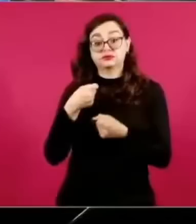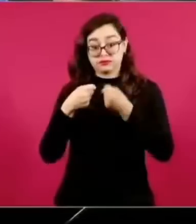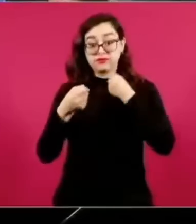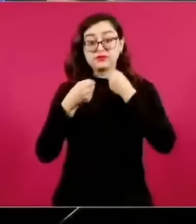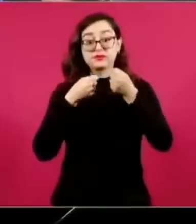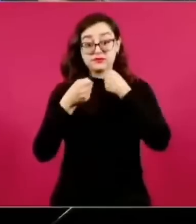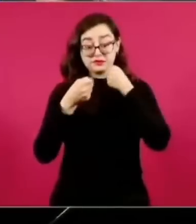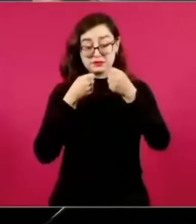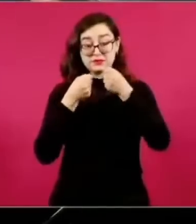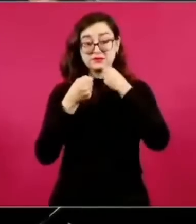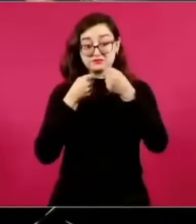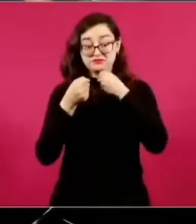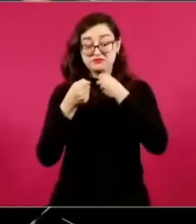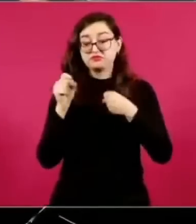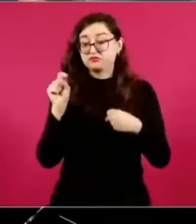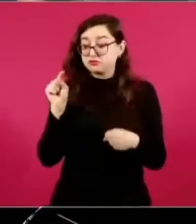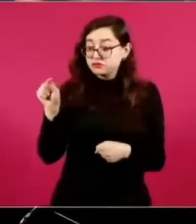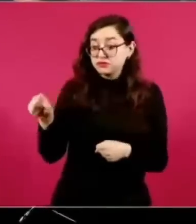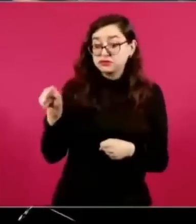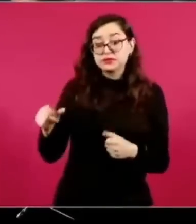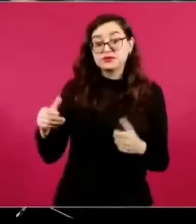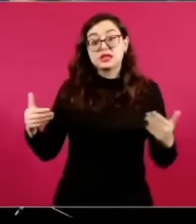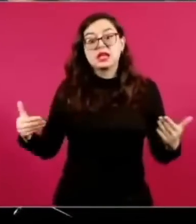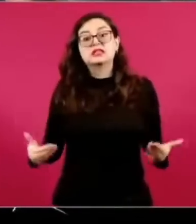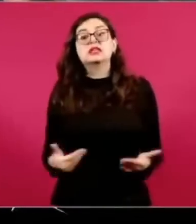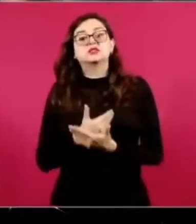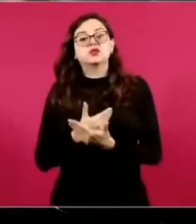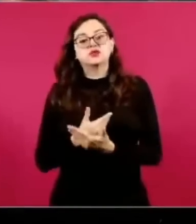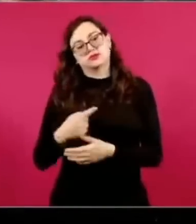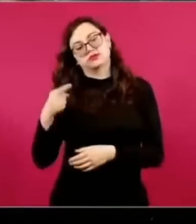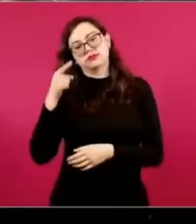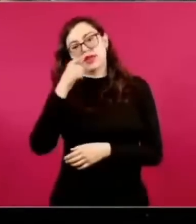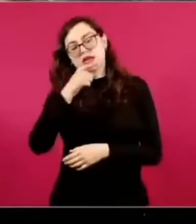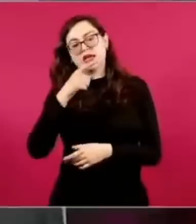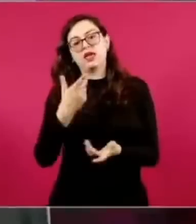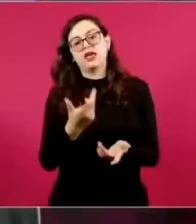que nació en Matamoros, Tamaulipas,